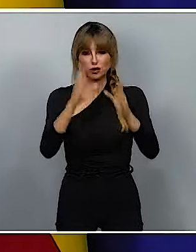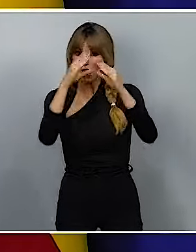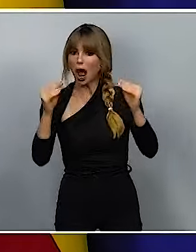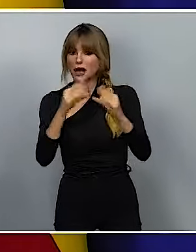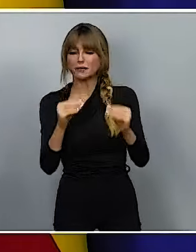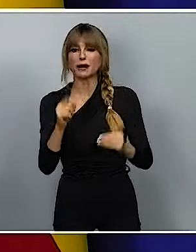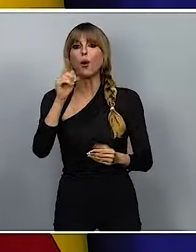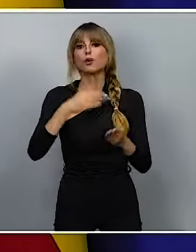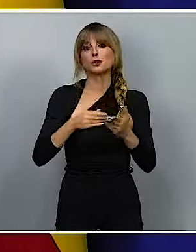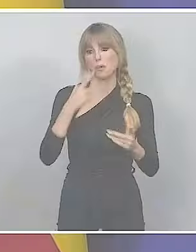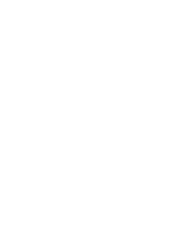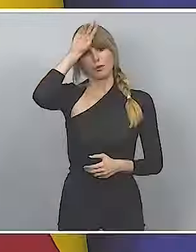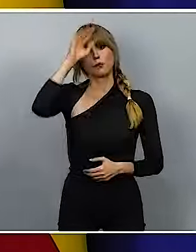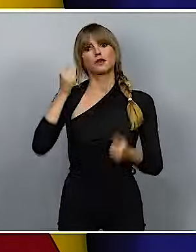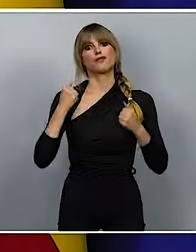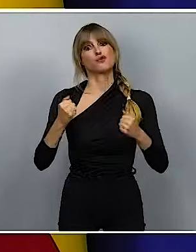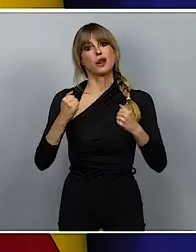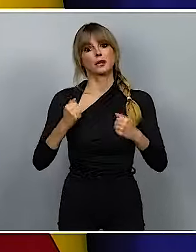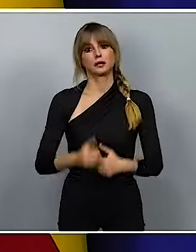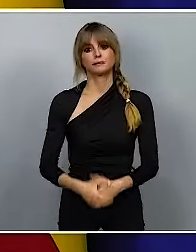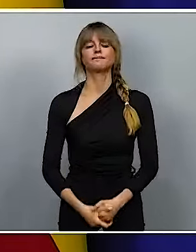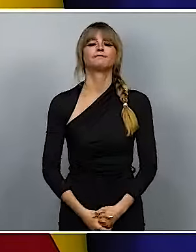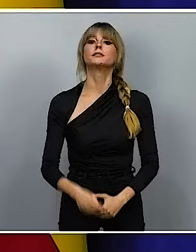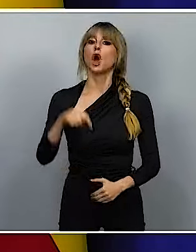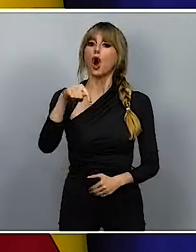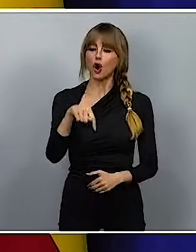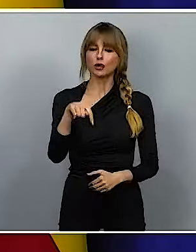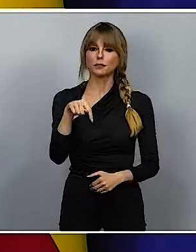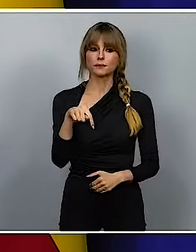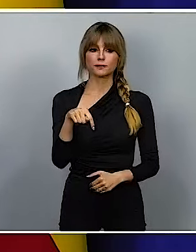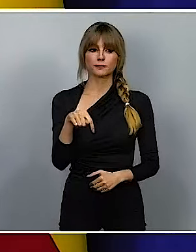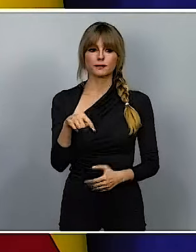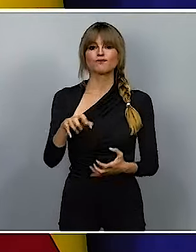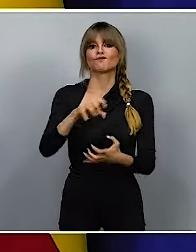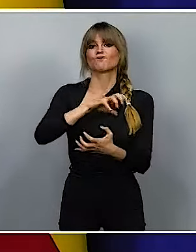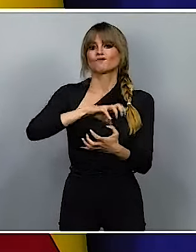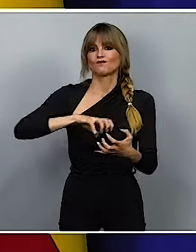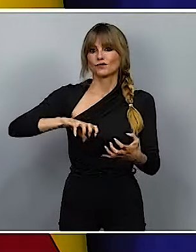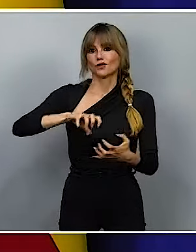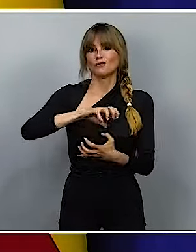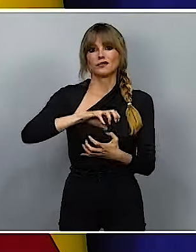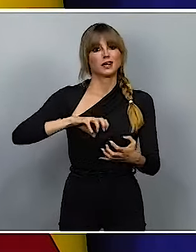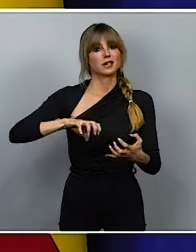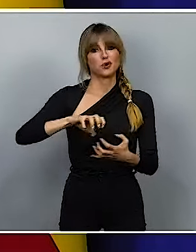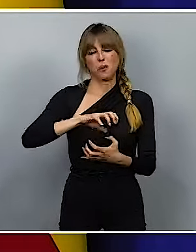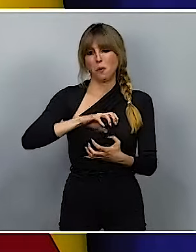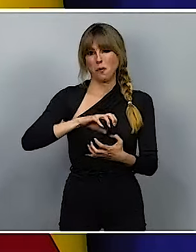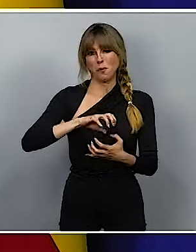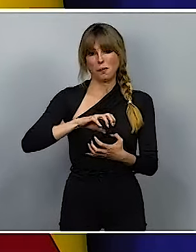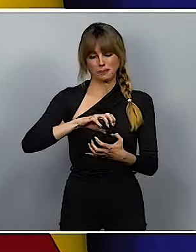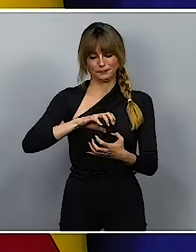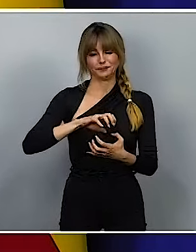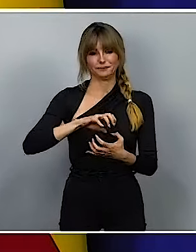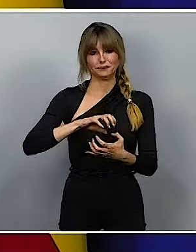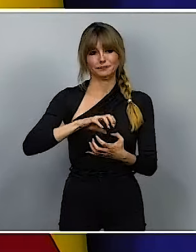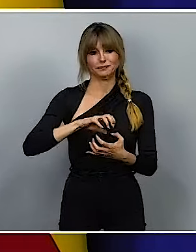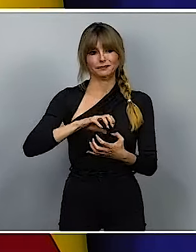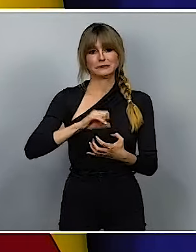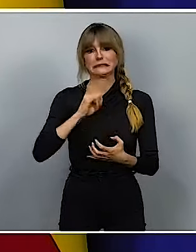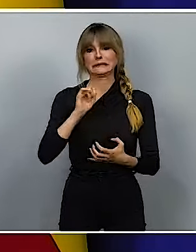casi un millón de desplazados internos y hoy los frentes del conflicto se multiplican y se extienden a